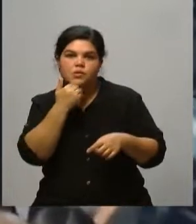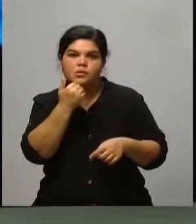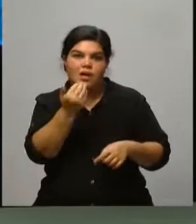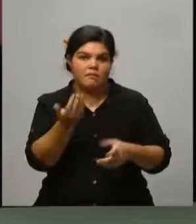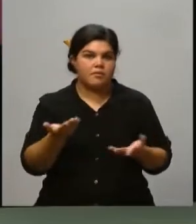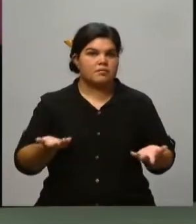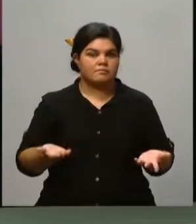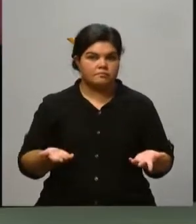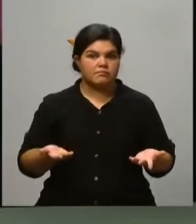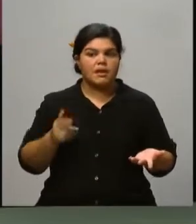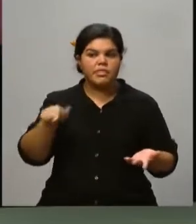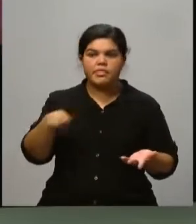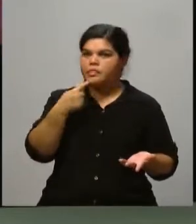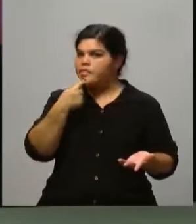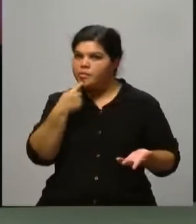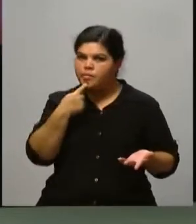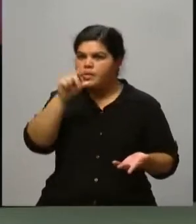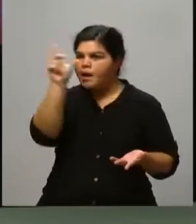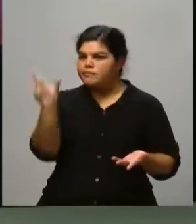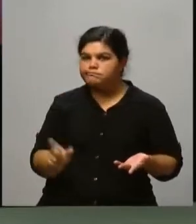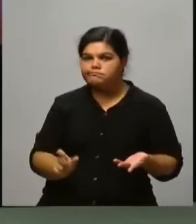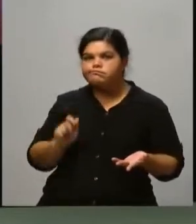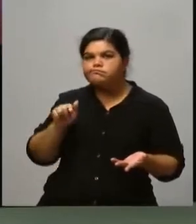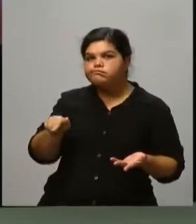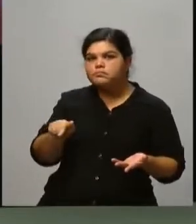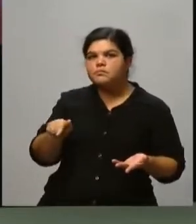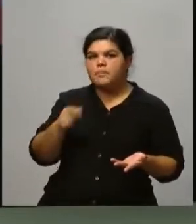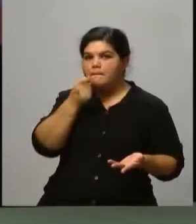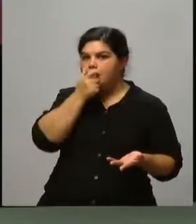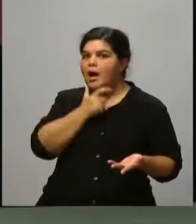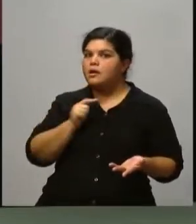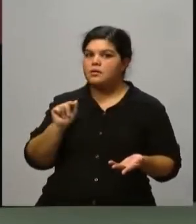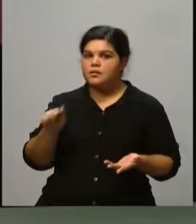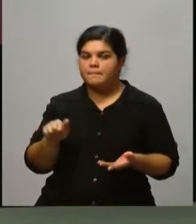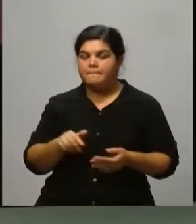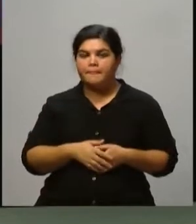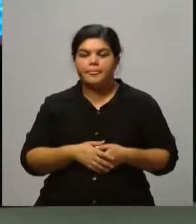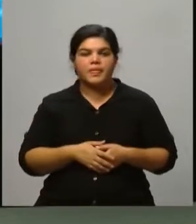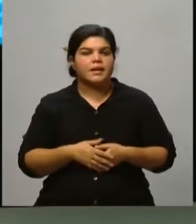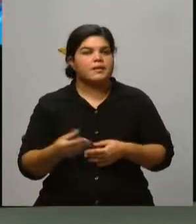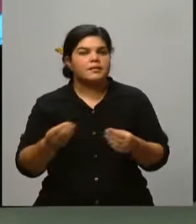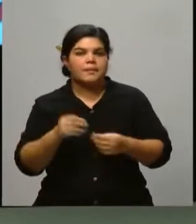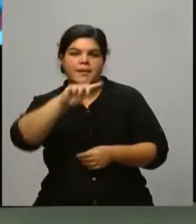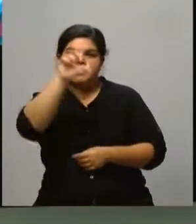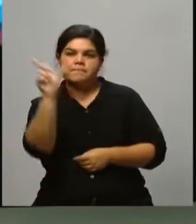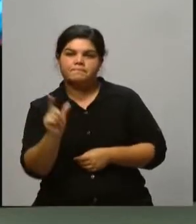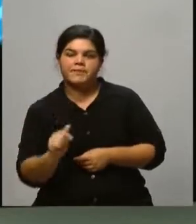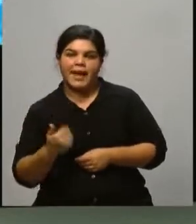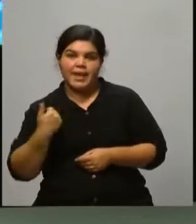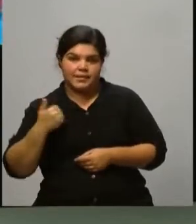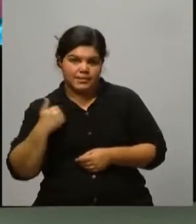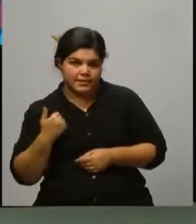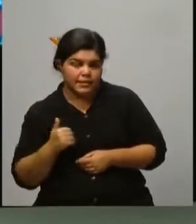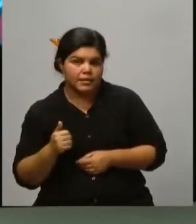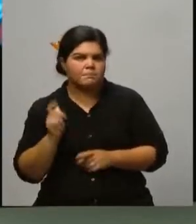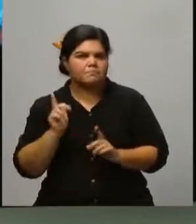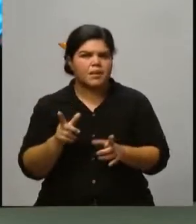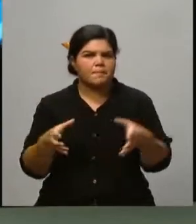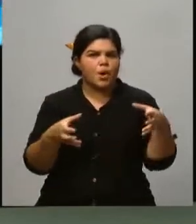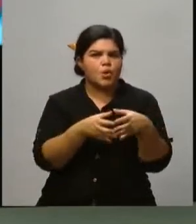posible candidatura presidencial en el 2023. Y bueno, y en estos días se ha mostrado como muy entusiasmado en